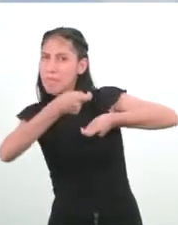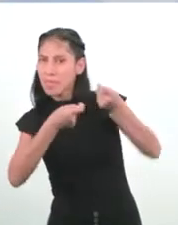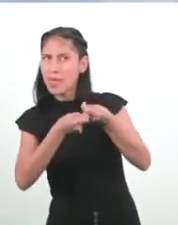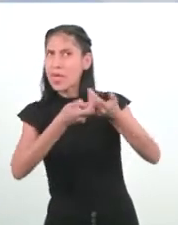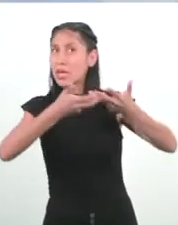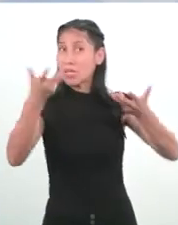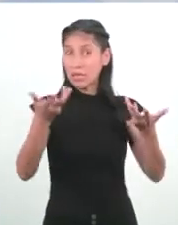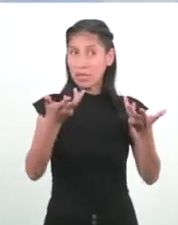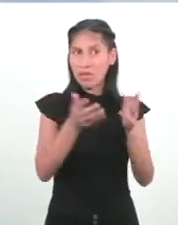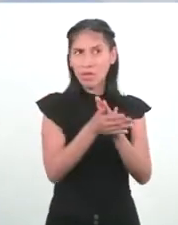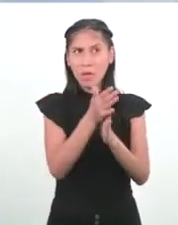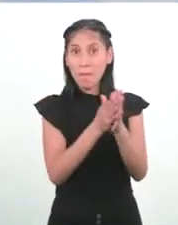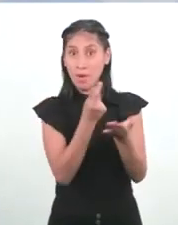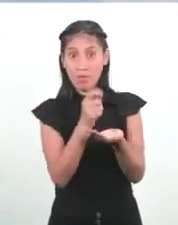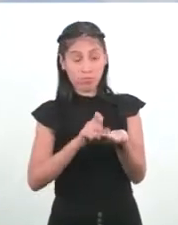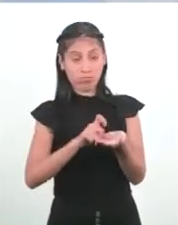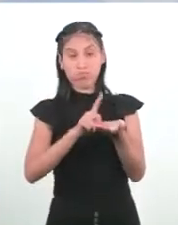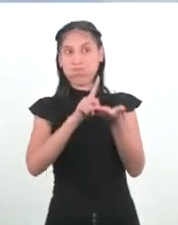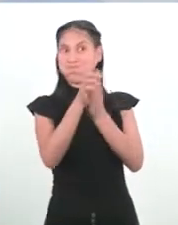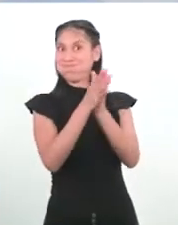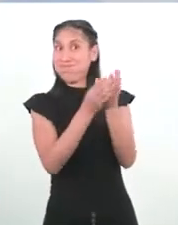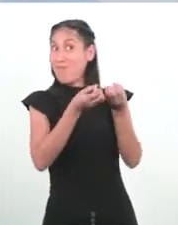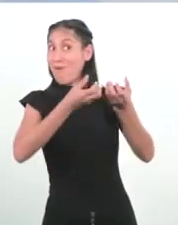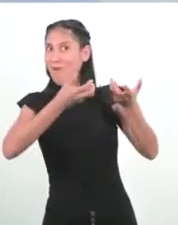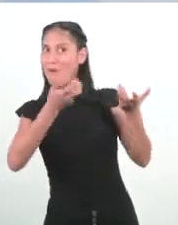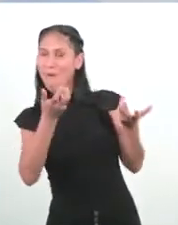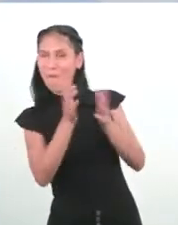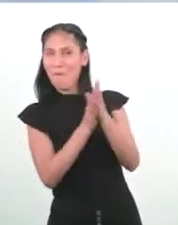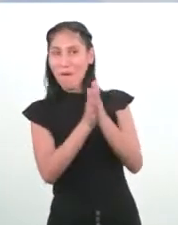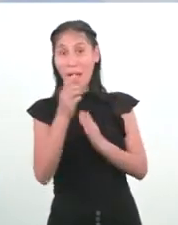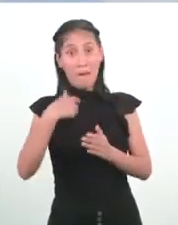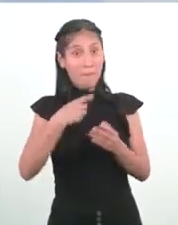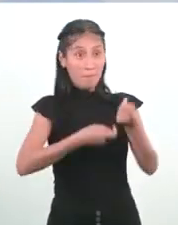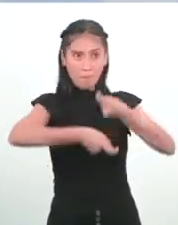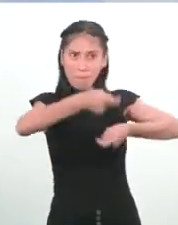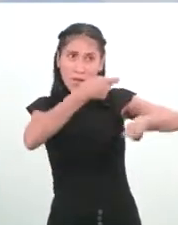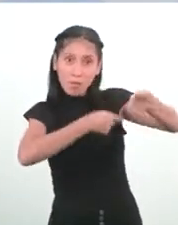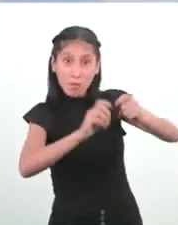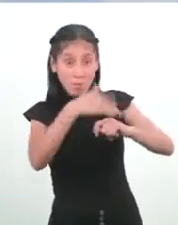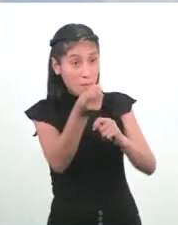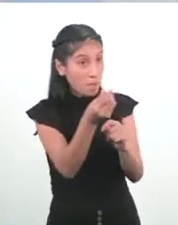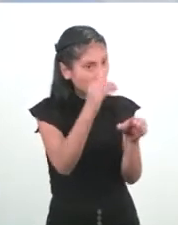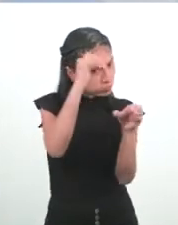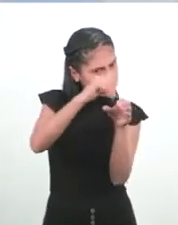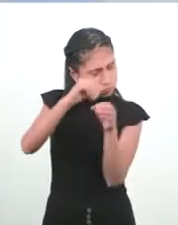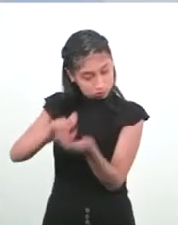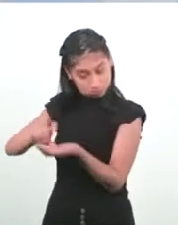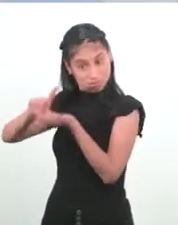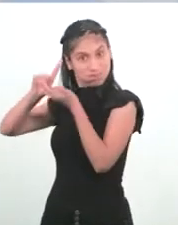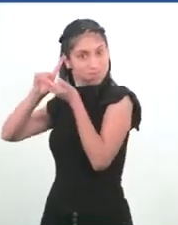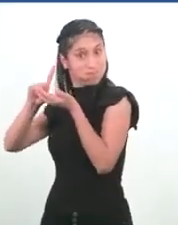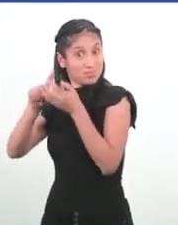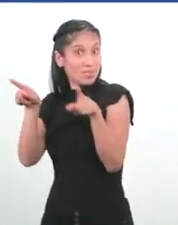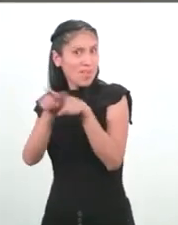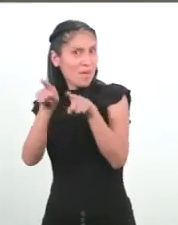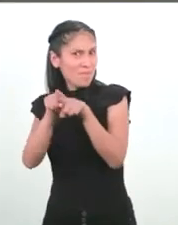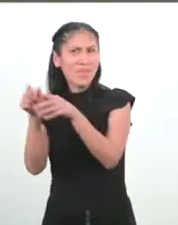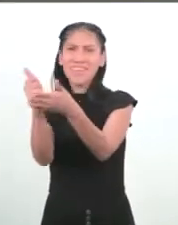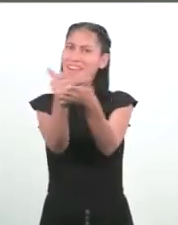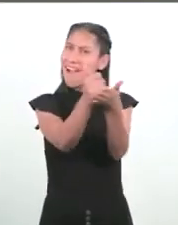generar crecimiento económico. En muchas ocasiones también responde a la necesidad por resolver un problema.